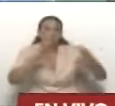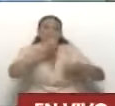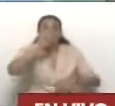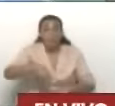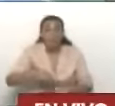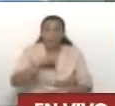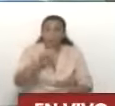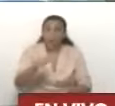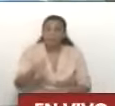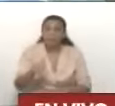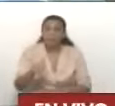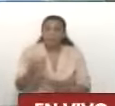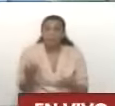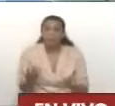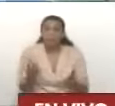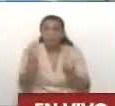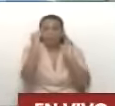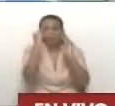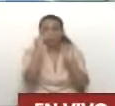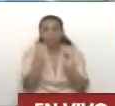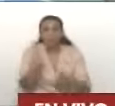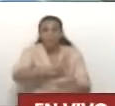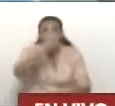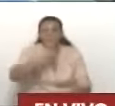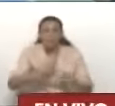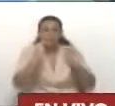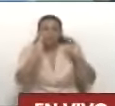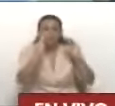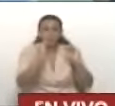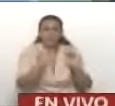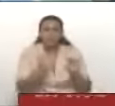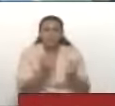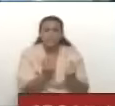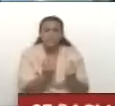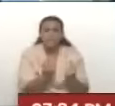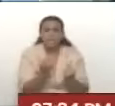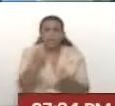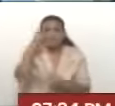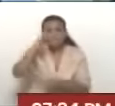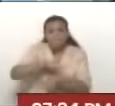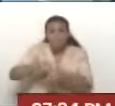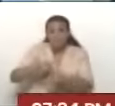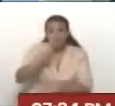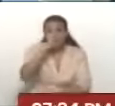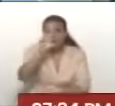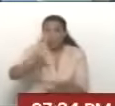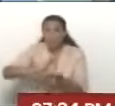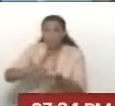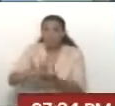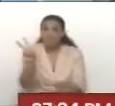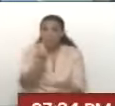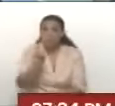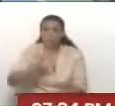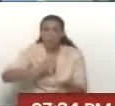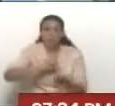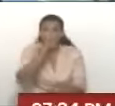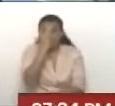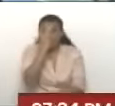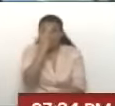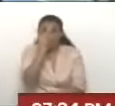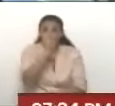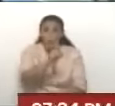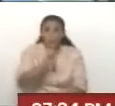es malo la deflación, que es lo contrario. O sea que, entonces, la ministra destacó que según el Banco Central de Venezuela, la inflación en febrero fue